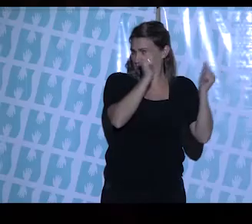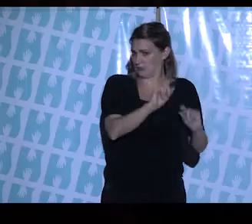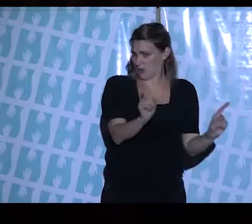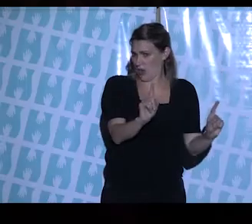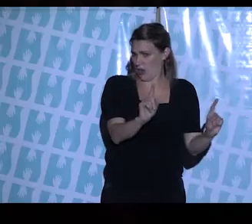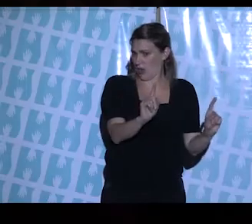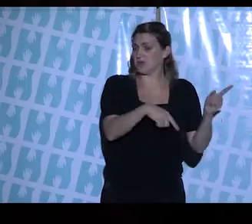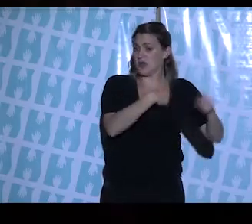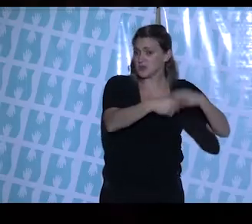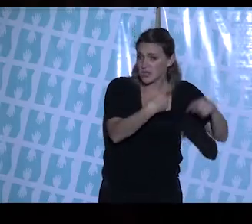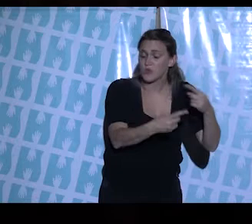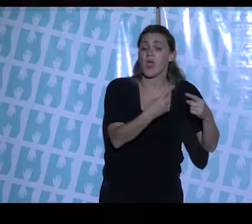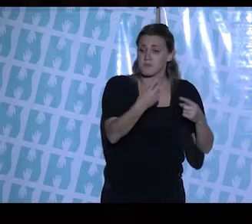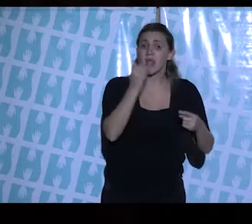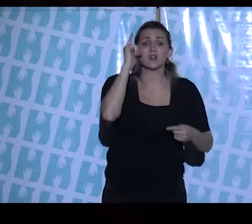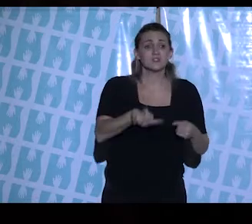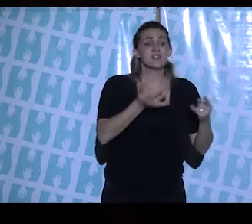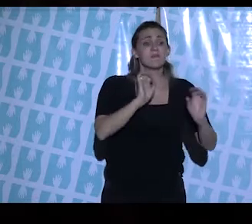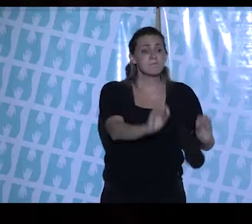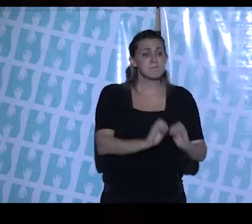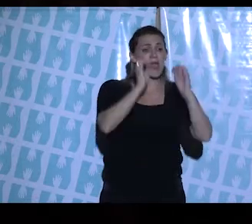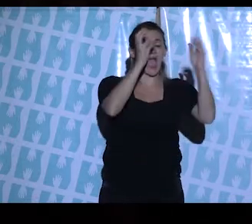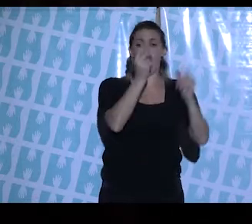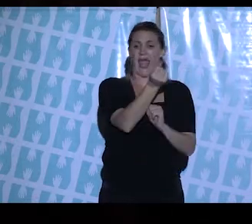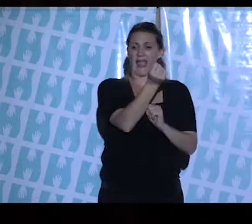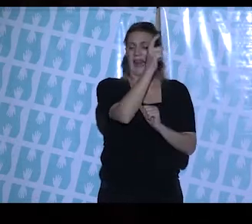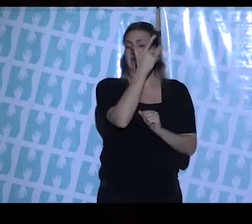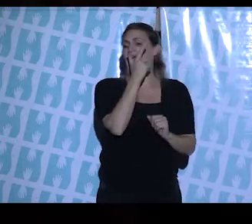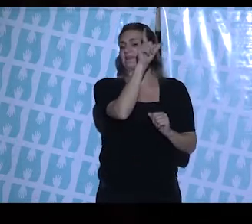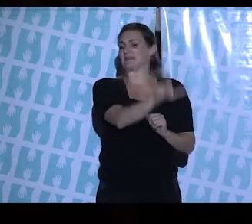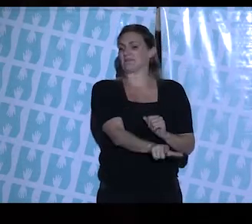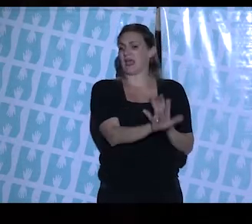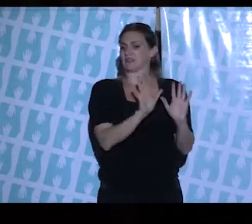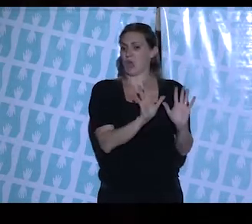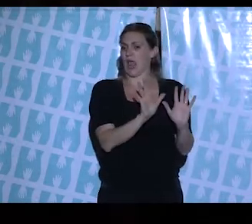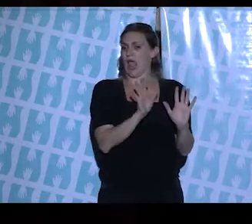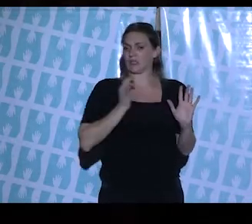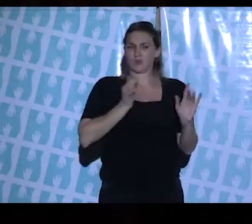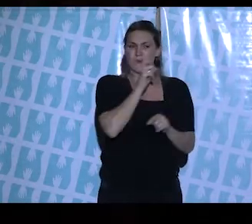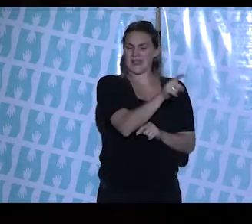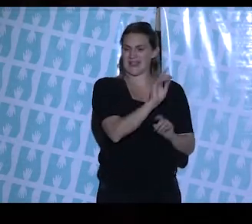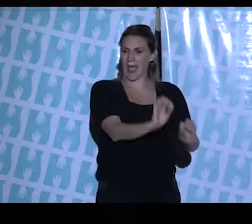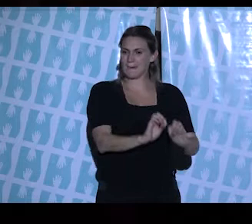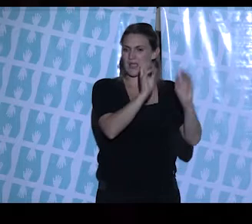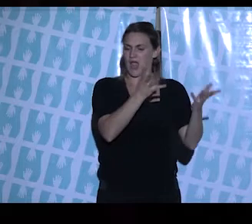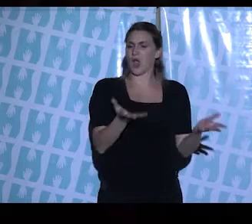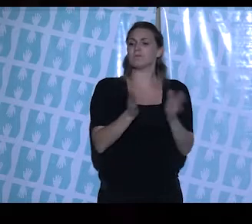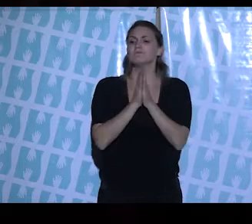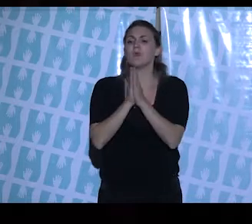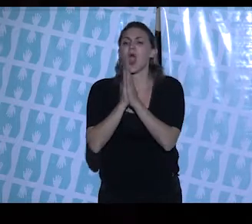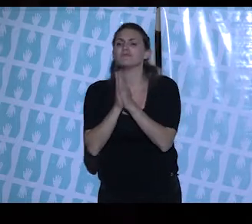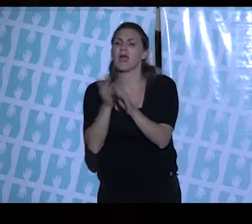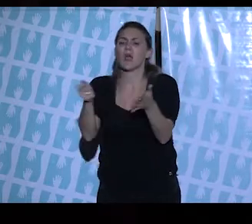que disponemos. O sea que tratemos de eliminar esos términos del lenguaje cotidiano